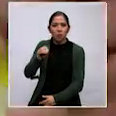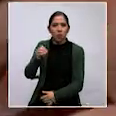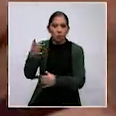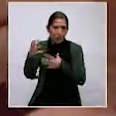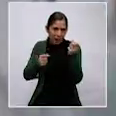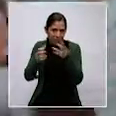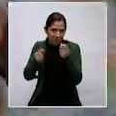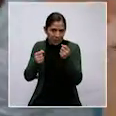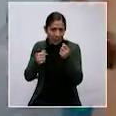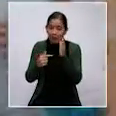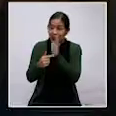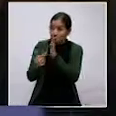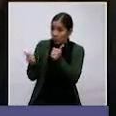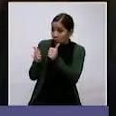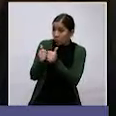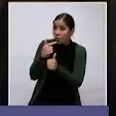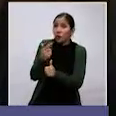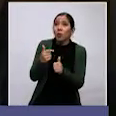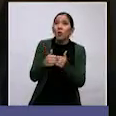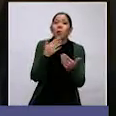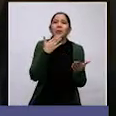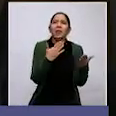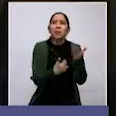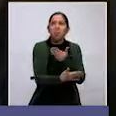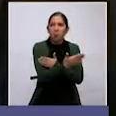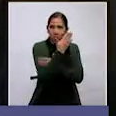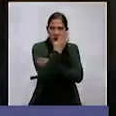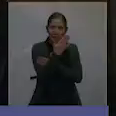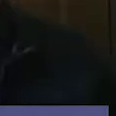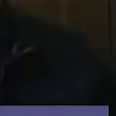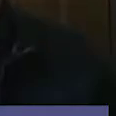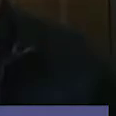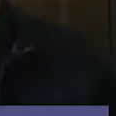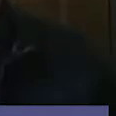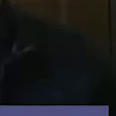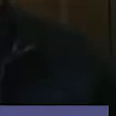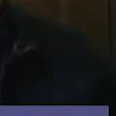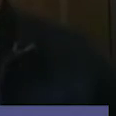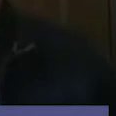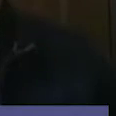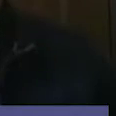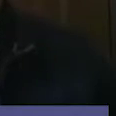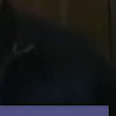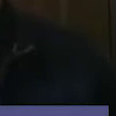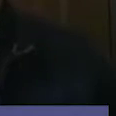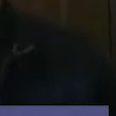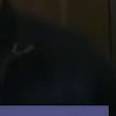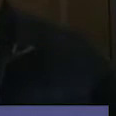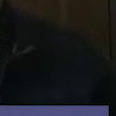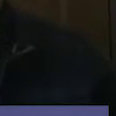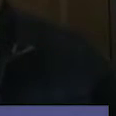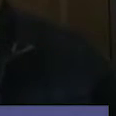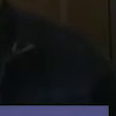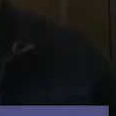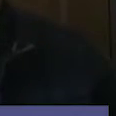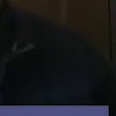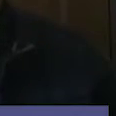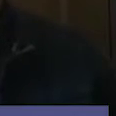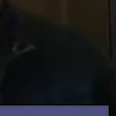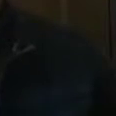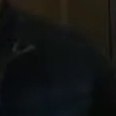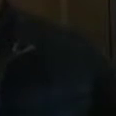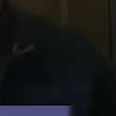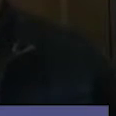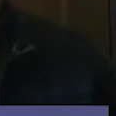esta oportunidad. ¿Cómo está? Muy buenos días, Lorena Bandín los saluda. Estamos en vivo para todo el territorio nacional para conocer acerca de esta